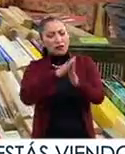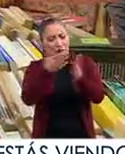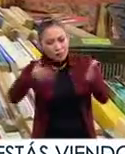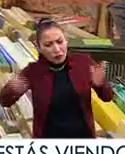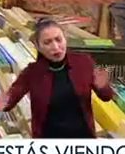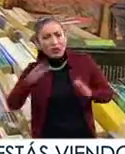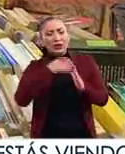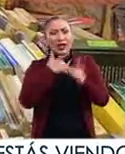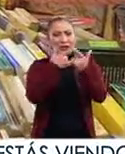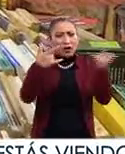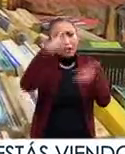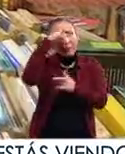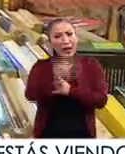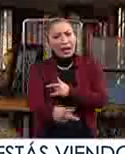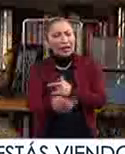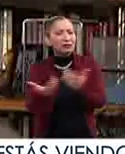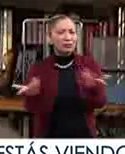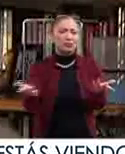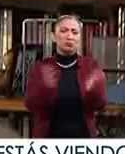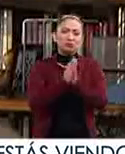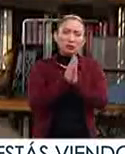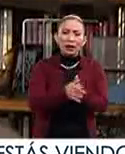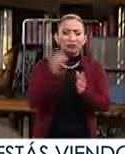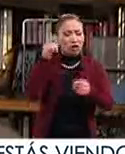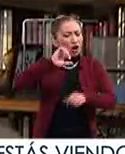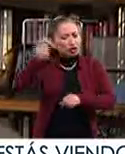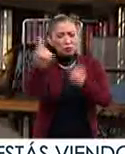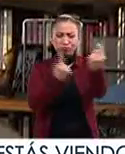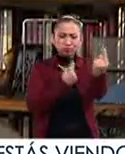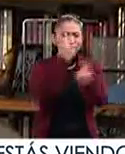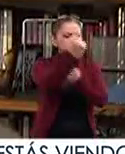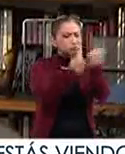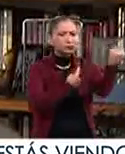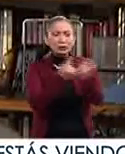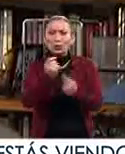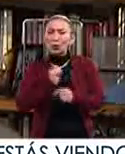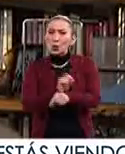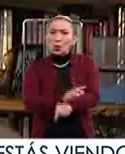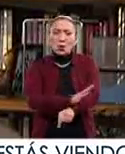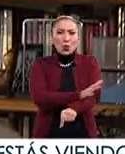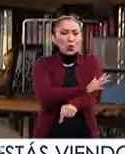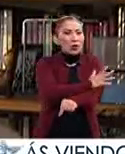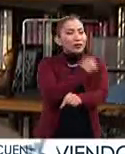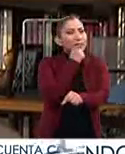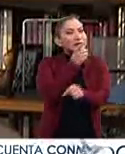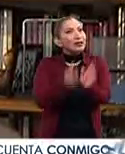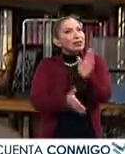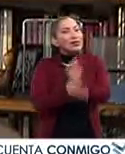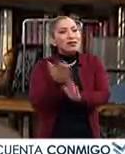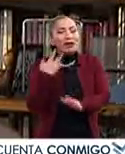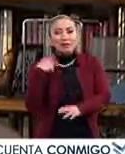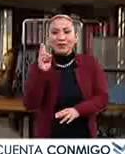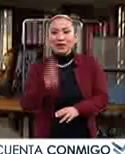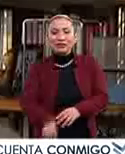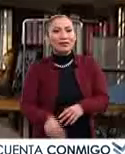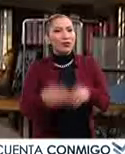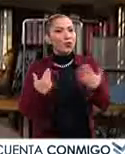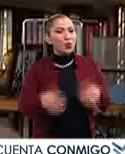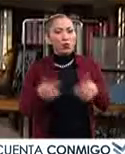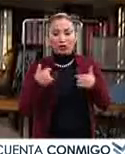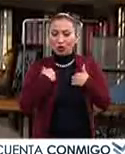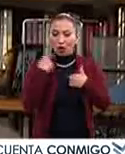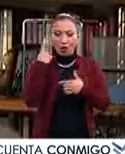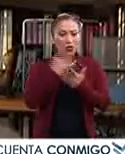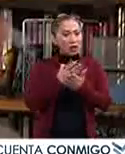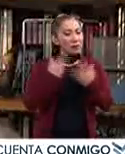folletos de historia de México. Una y una y una. Y era emocionante, te ibas diciendo, no soy